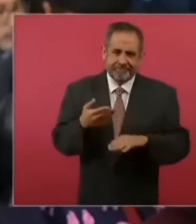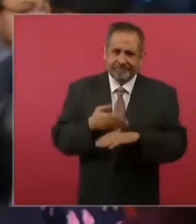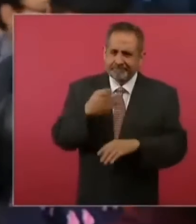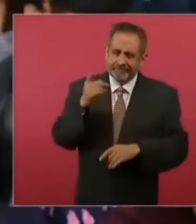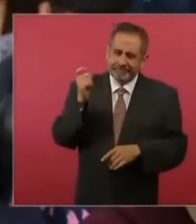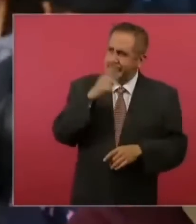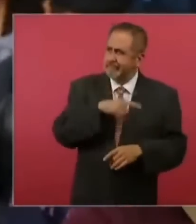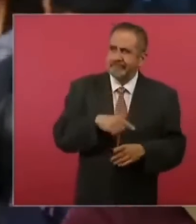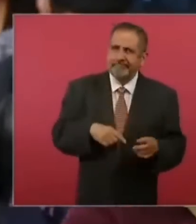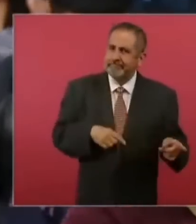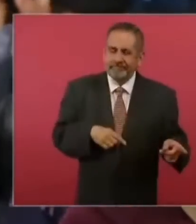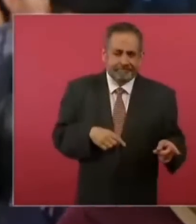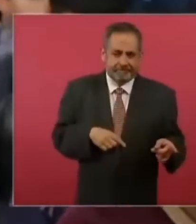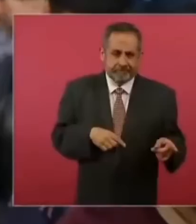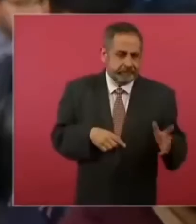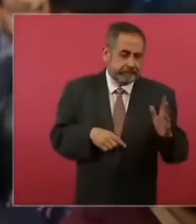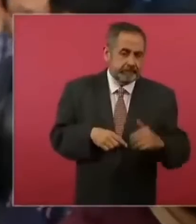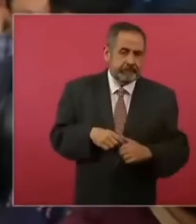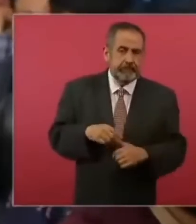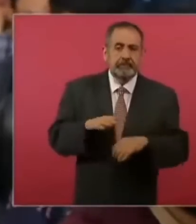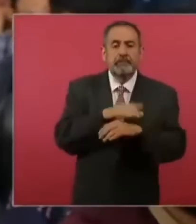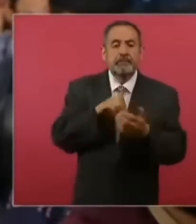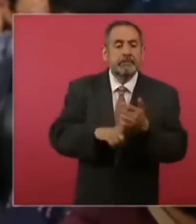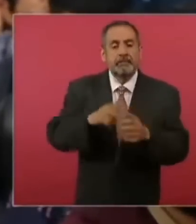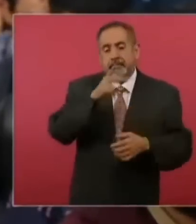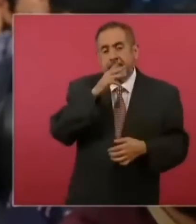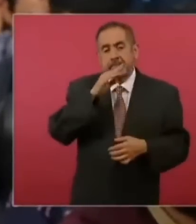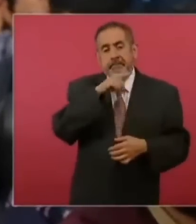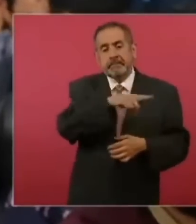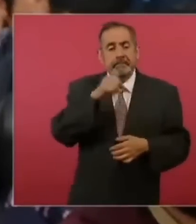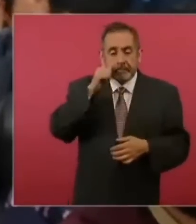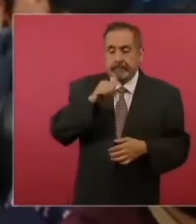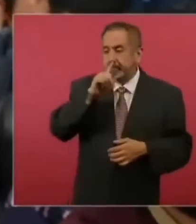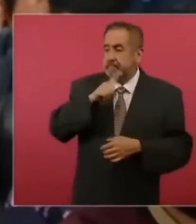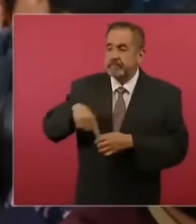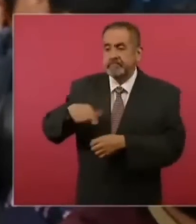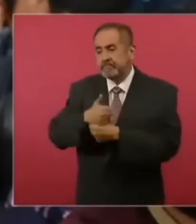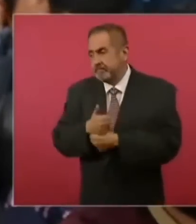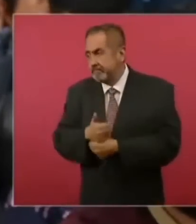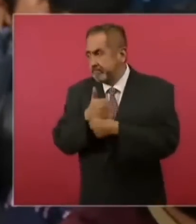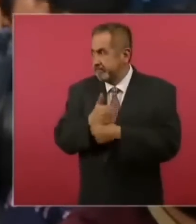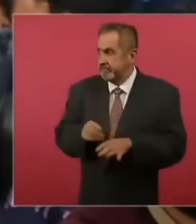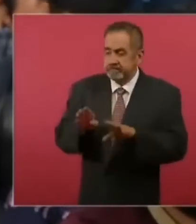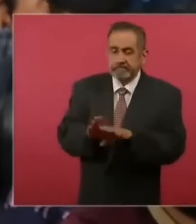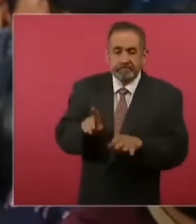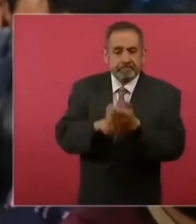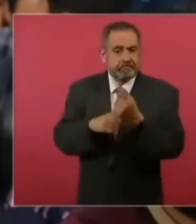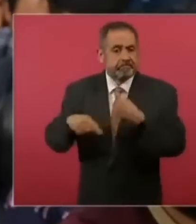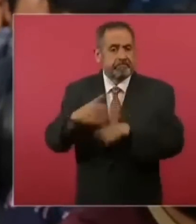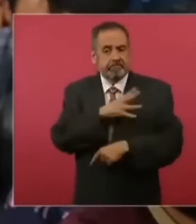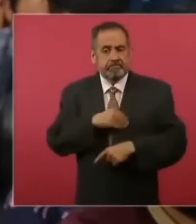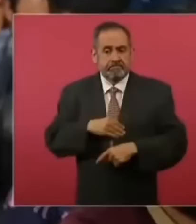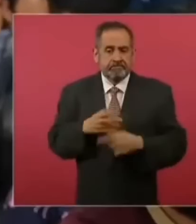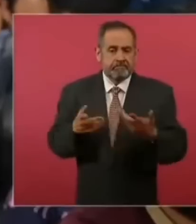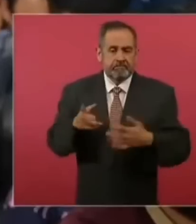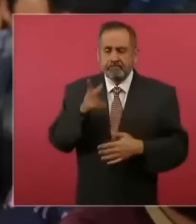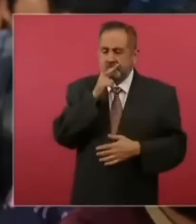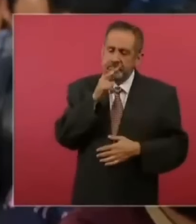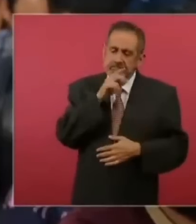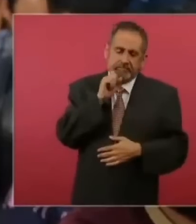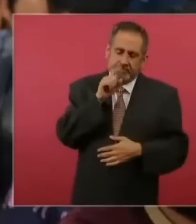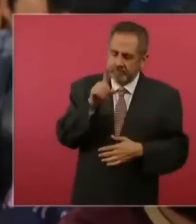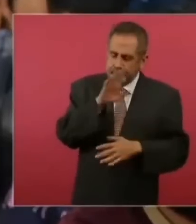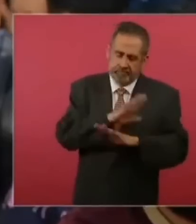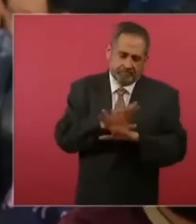bien complicada, porque pues los padres siempre son los que padecen la situación de los hijos, y los padres ya están